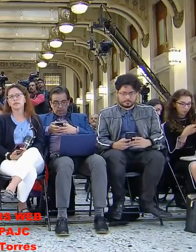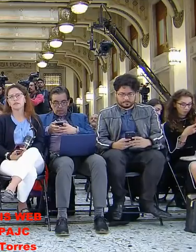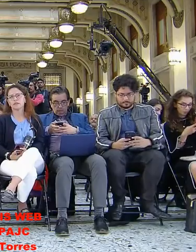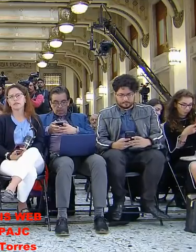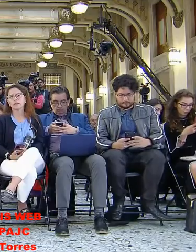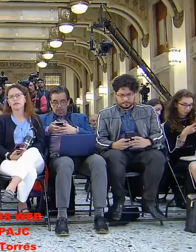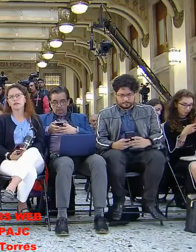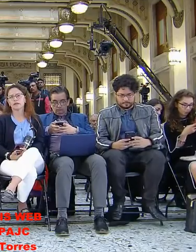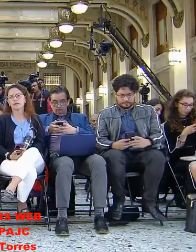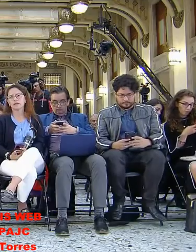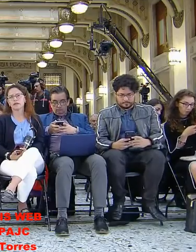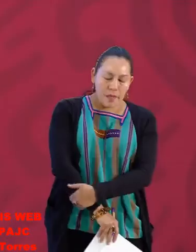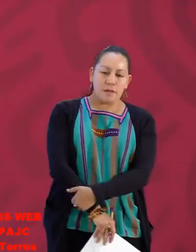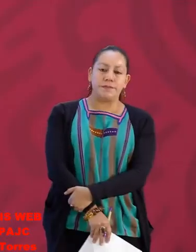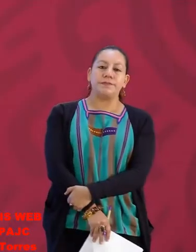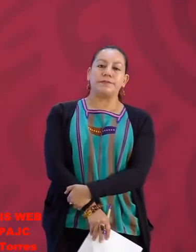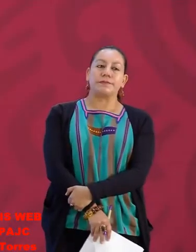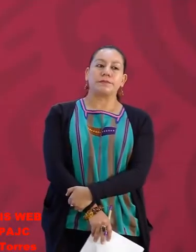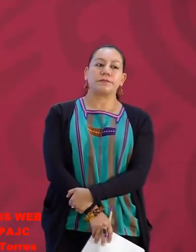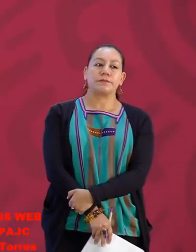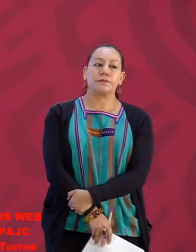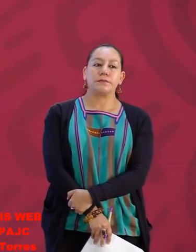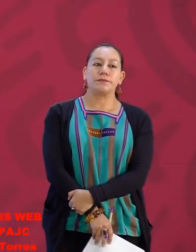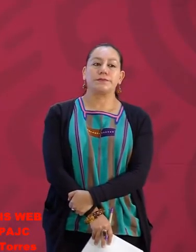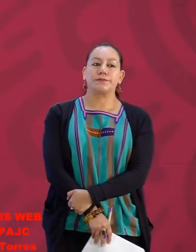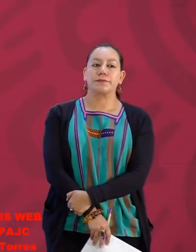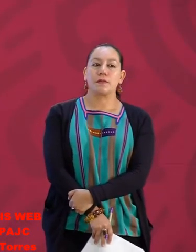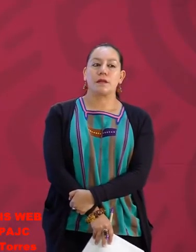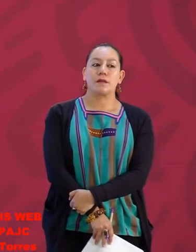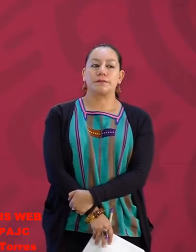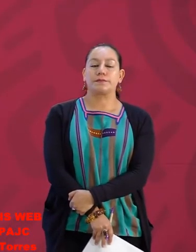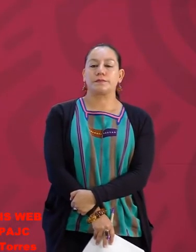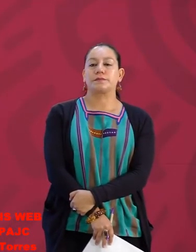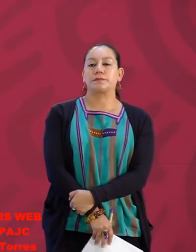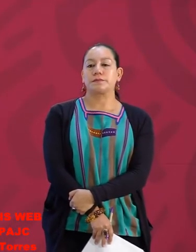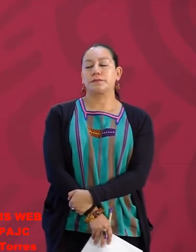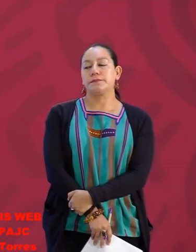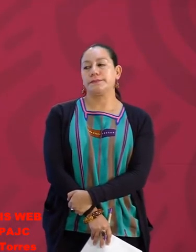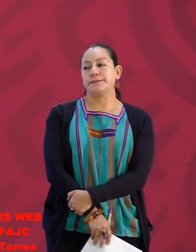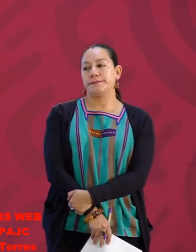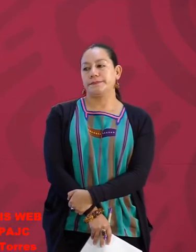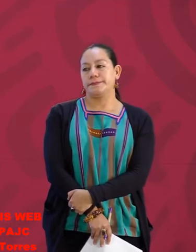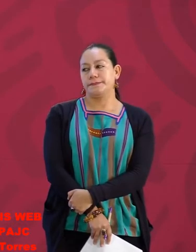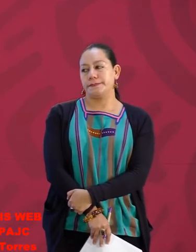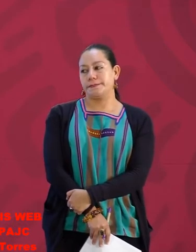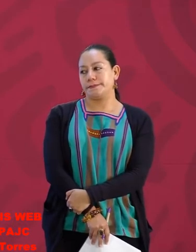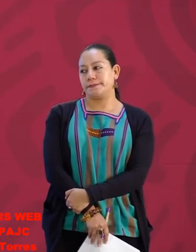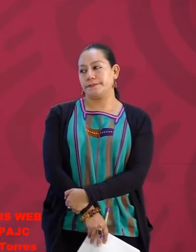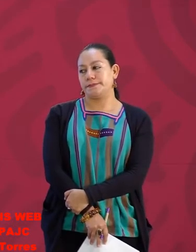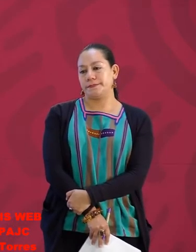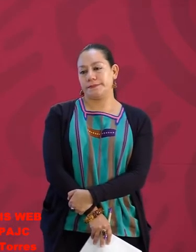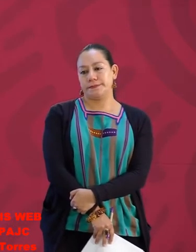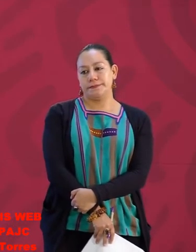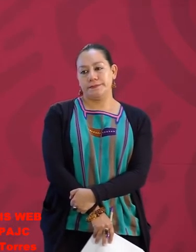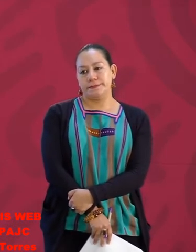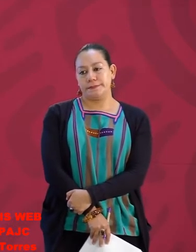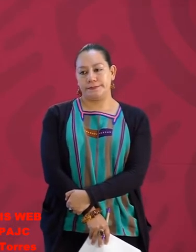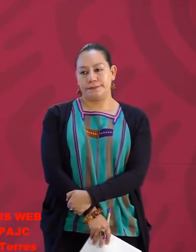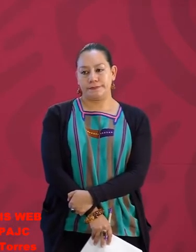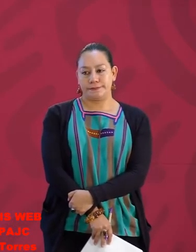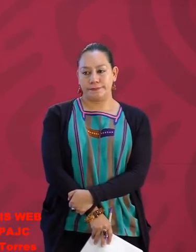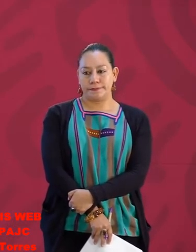Miren, la seguridad social la deberían tomar de IMSS quien la tiene. Y el IMSS, en su caso, si no tiene